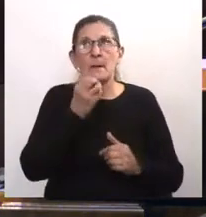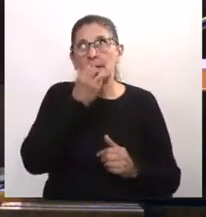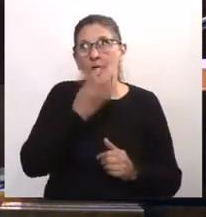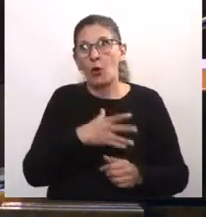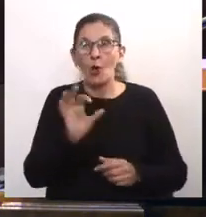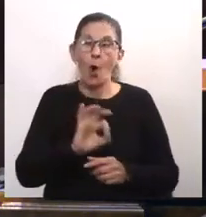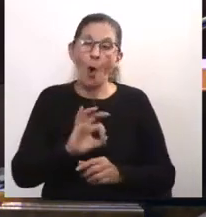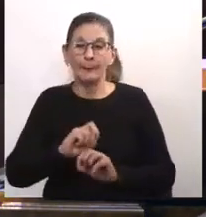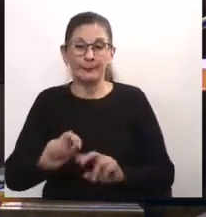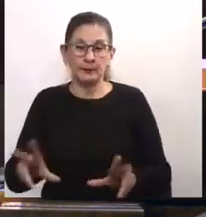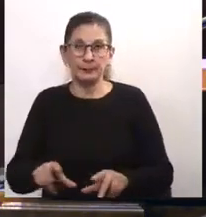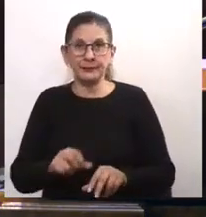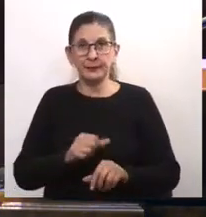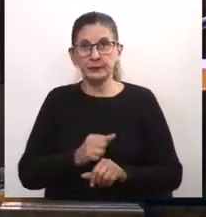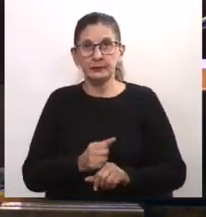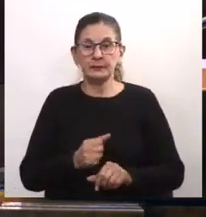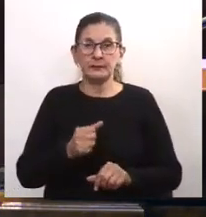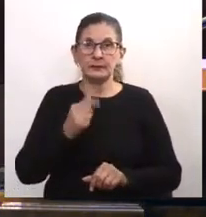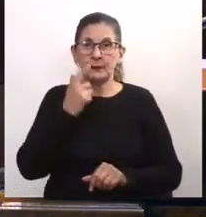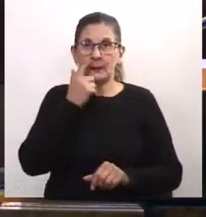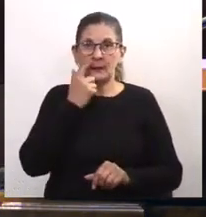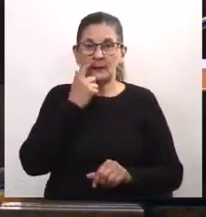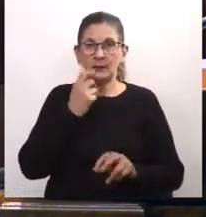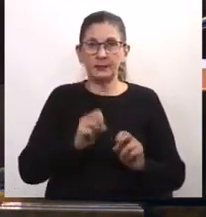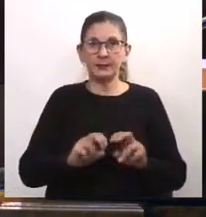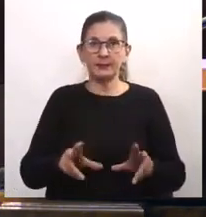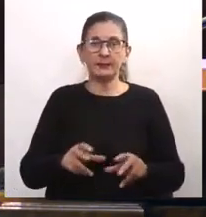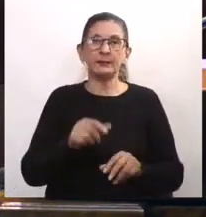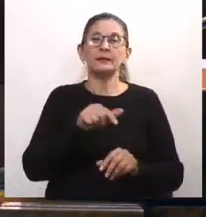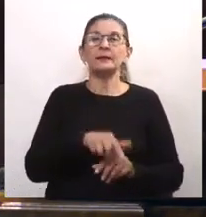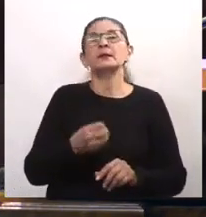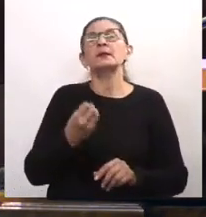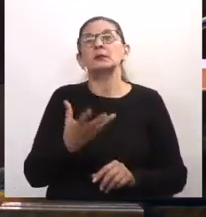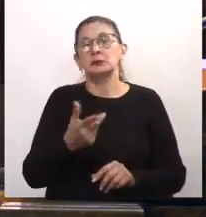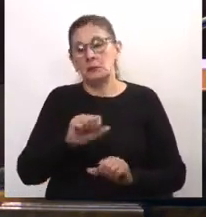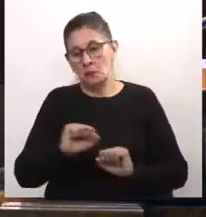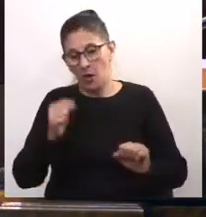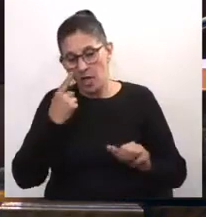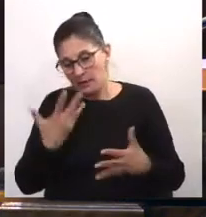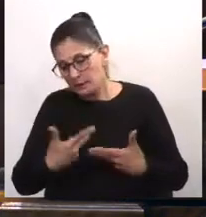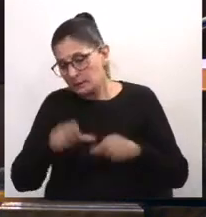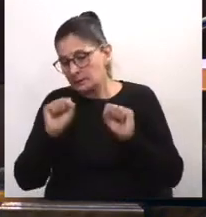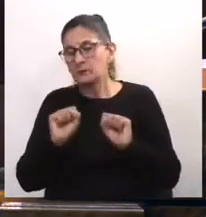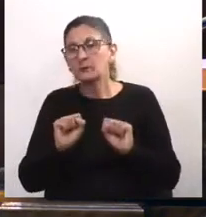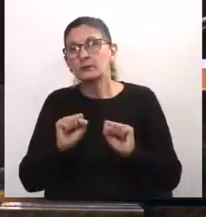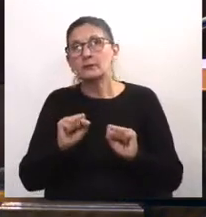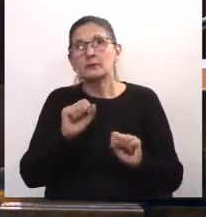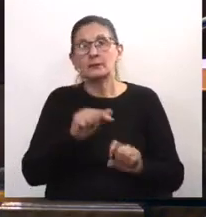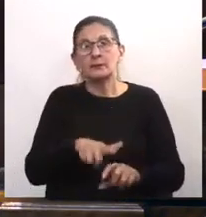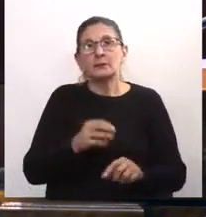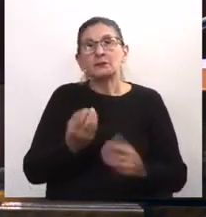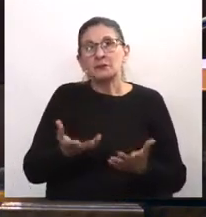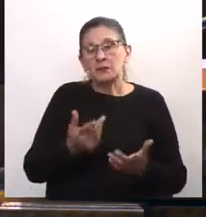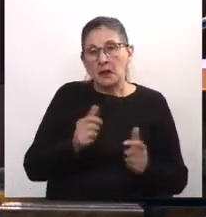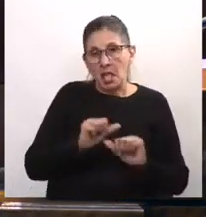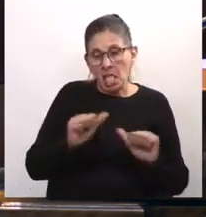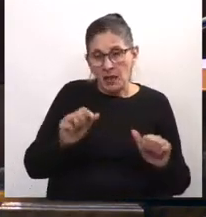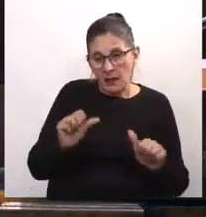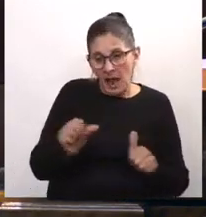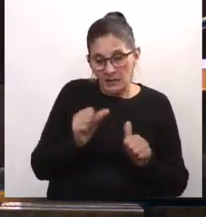Lo cierto es que esa persona, recuperada o no, se recuperará o no, se le otorgará un tratamiento o no, no sé, habrá que